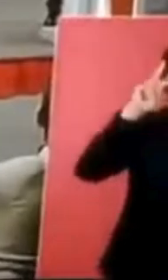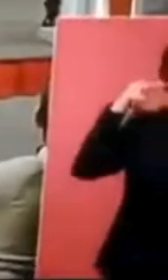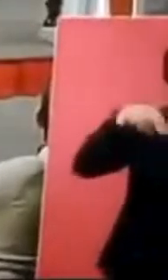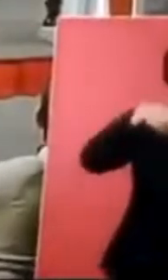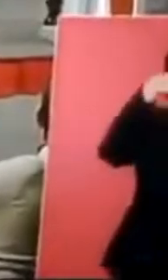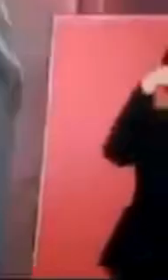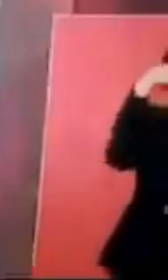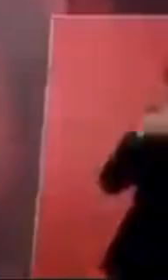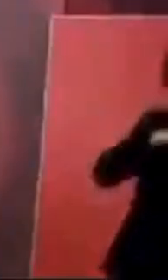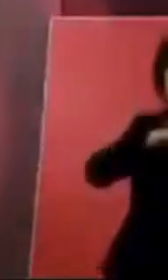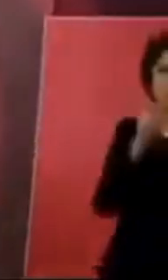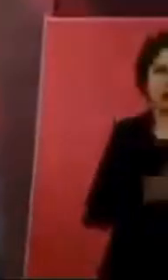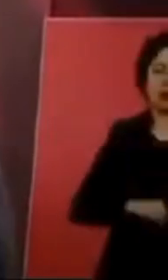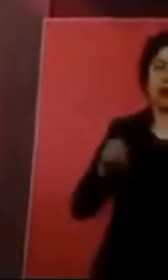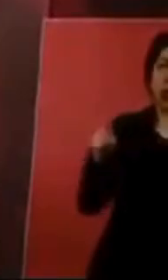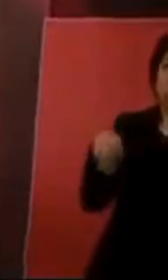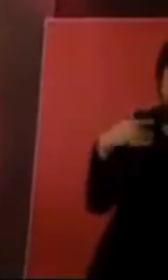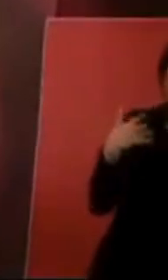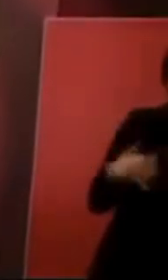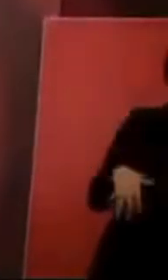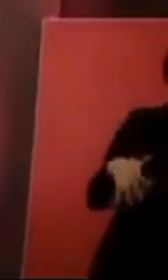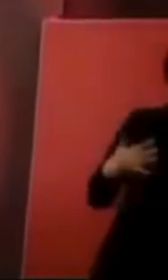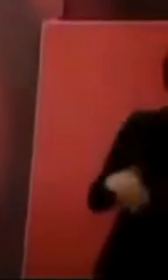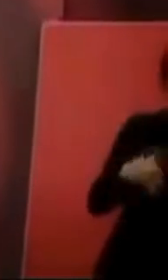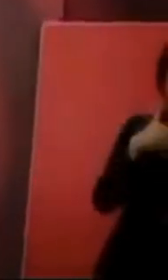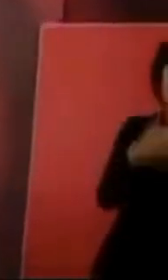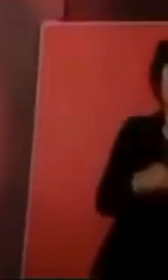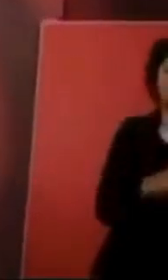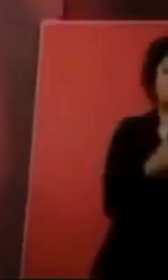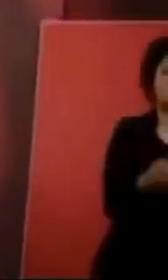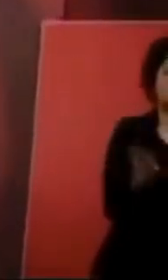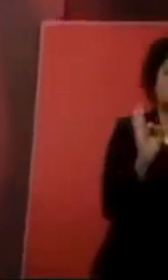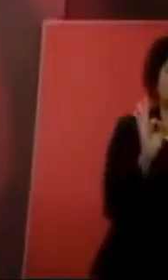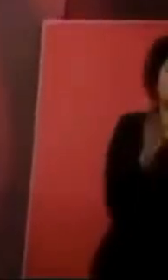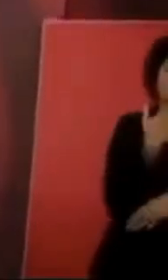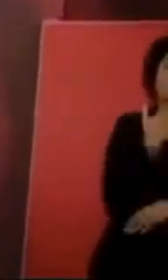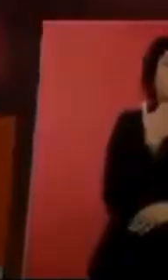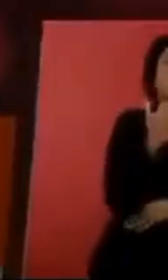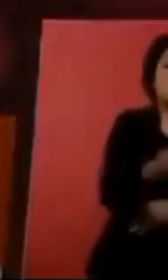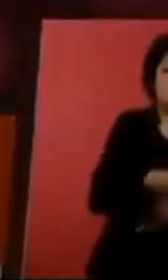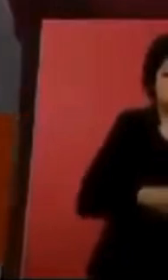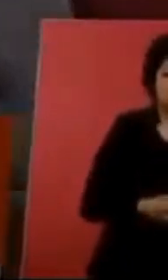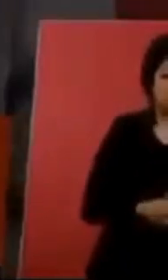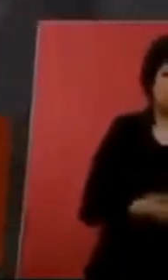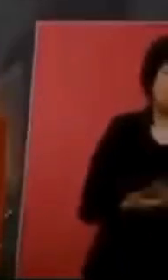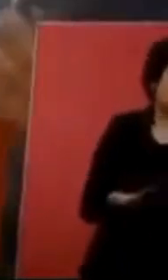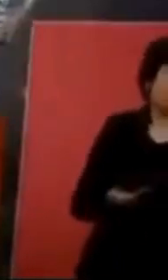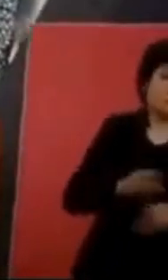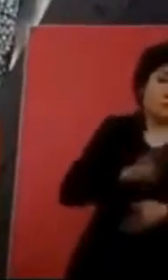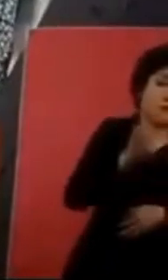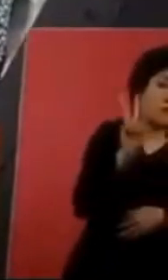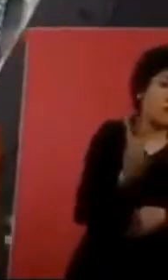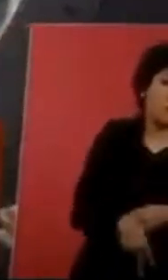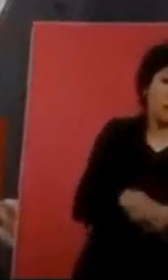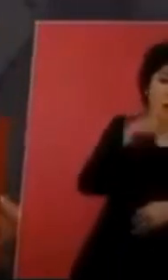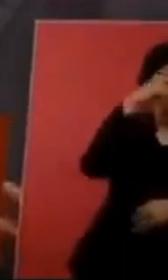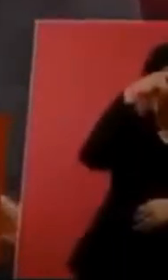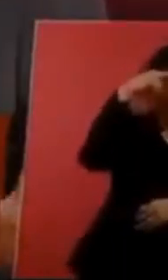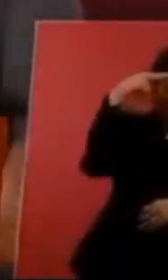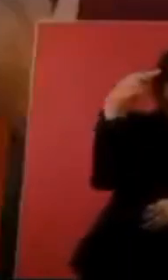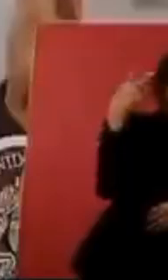sentido y en especial eh es uno de los países más atractivos para